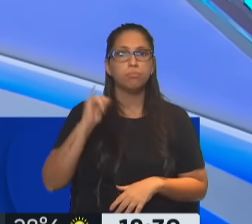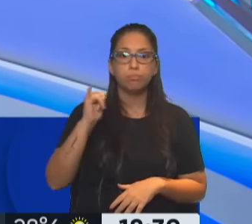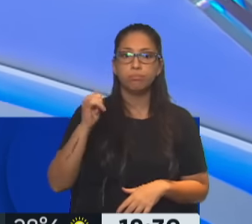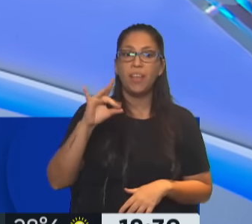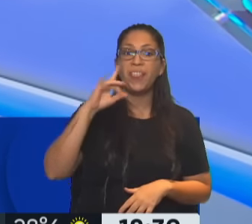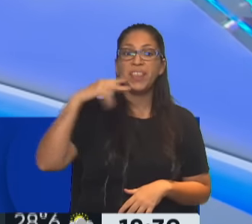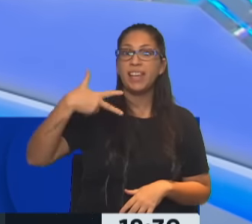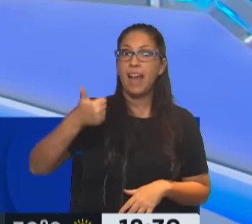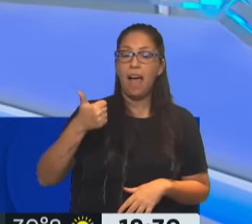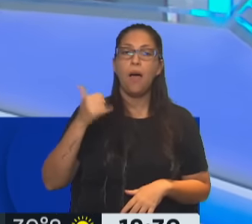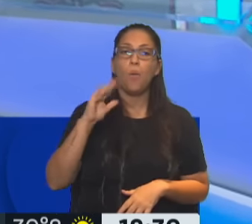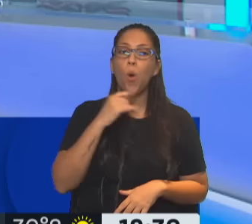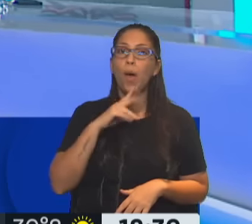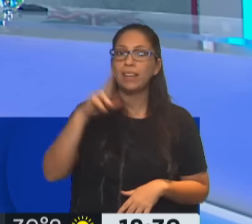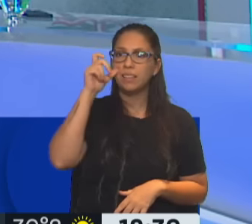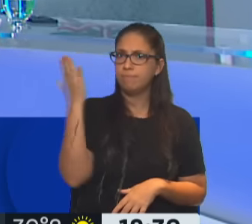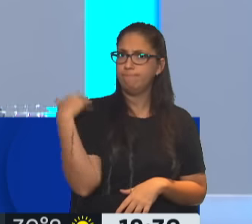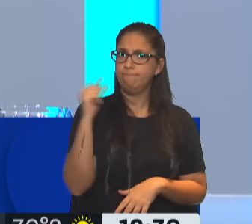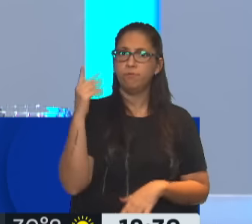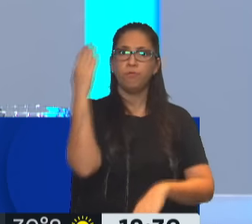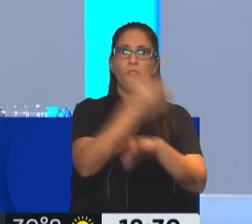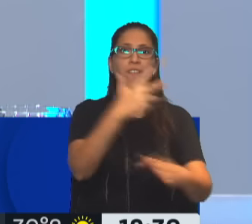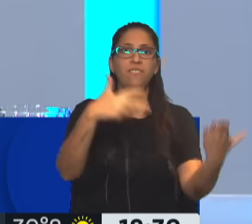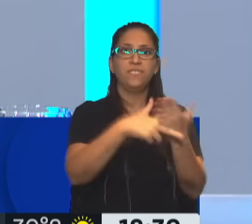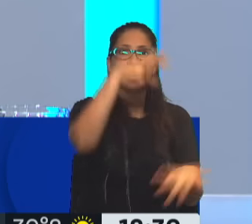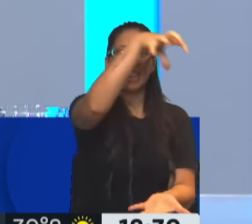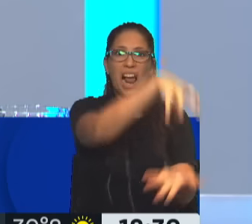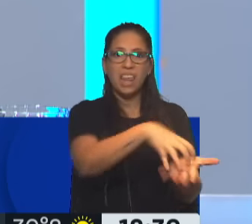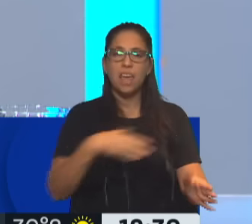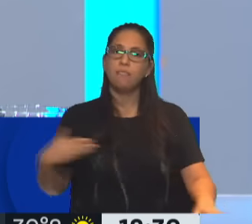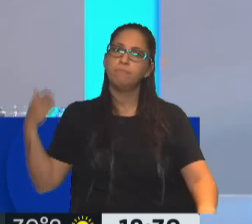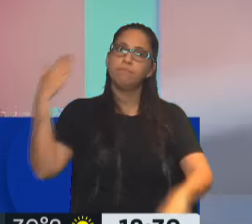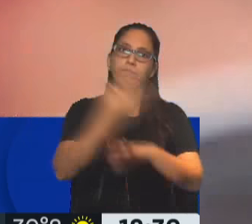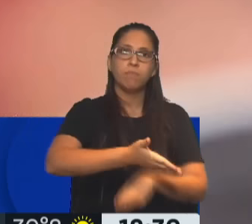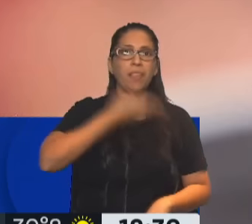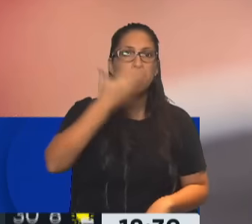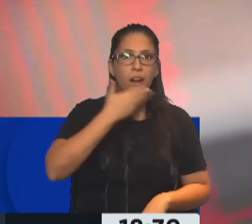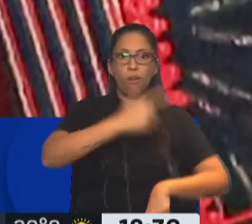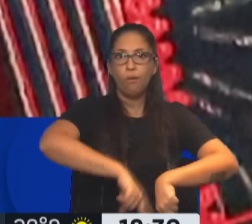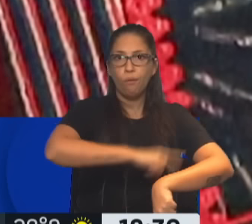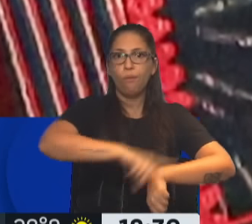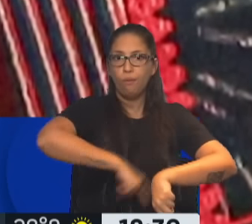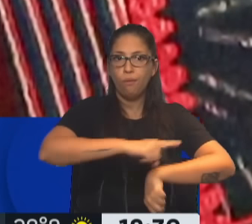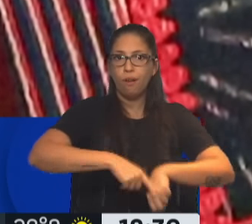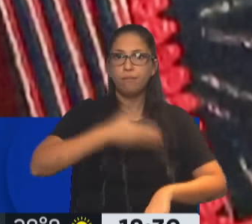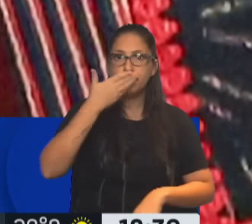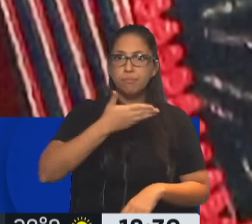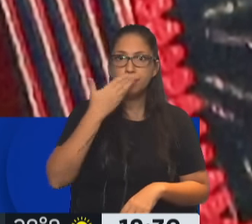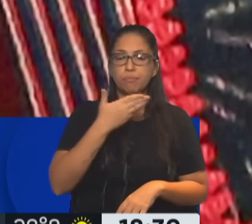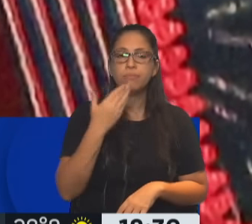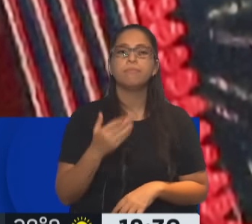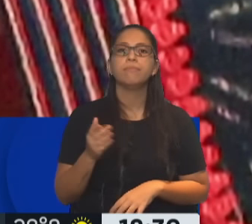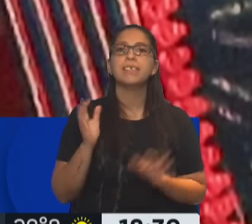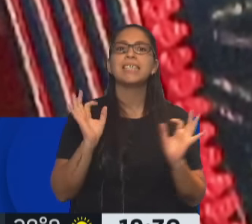las últimas horas se presentó ante la Fiscalía para declarar, estuvo varias horas en lo que mencionábamos antes, ya se conoce como